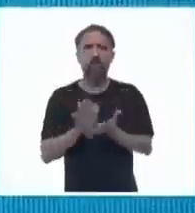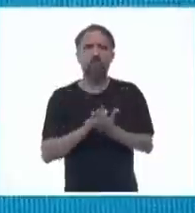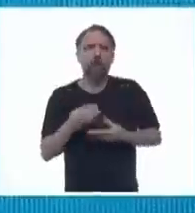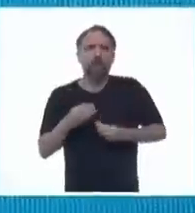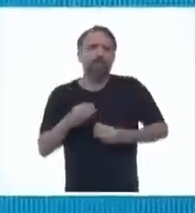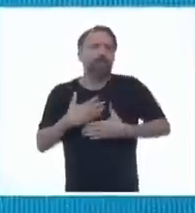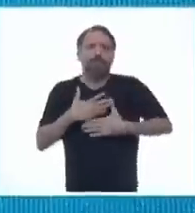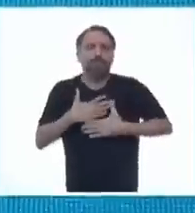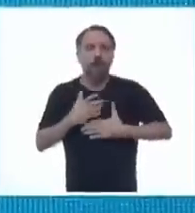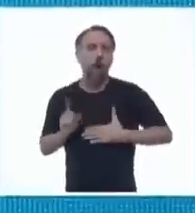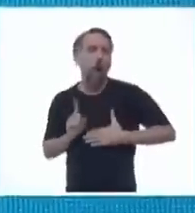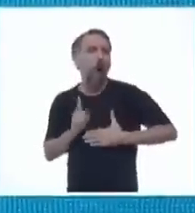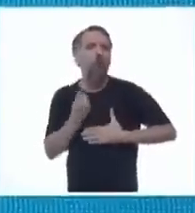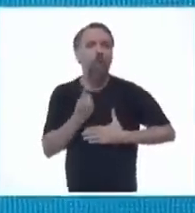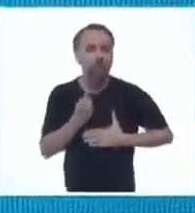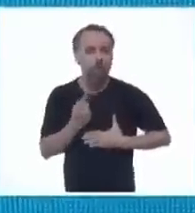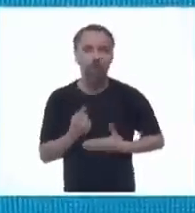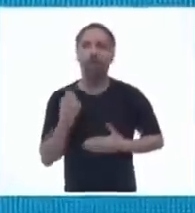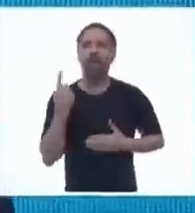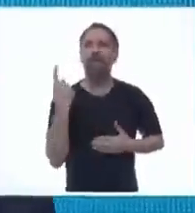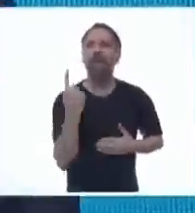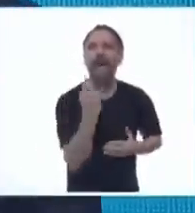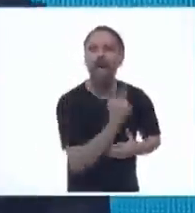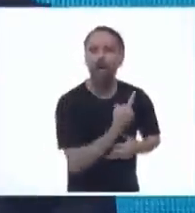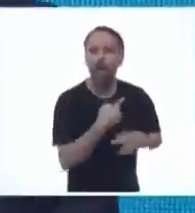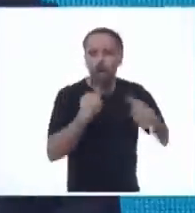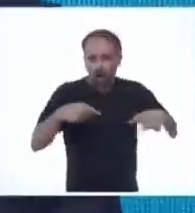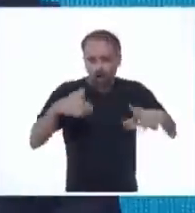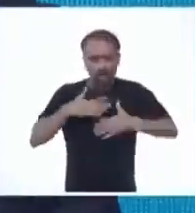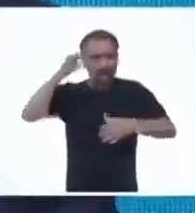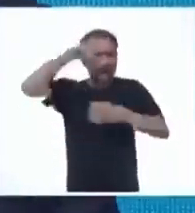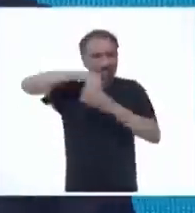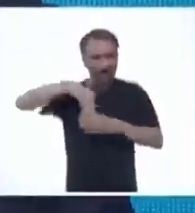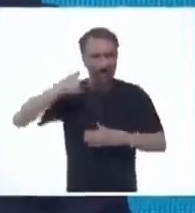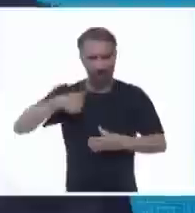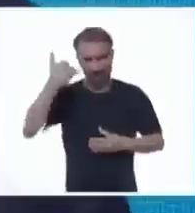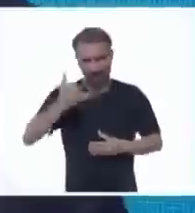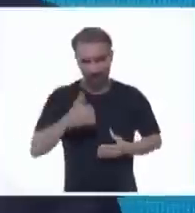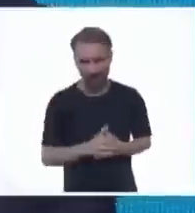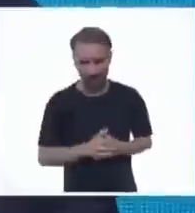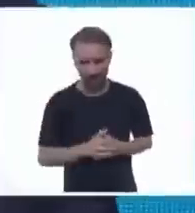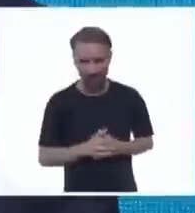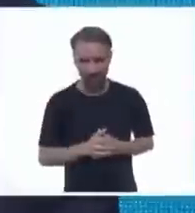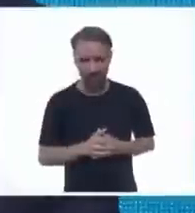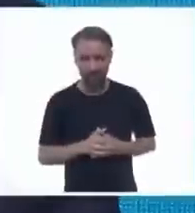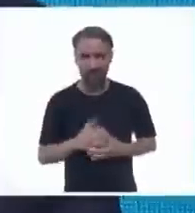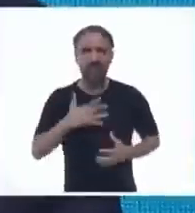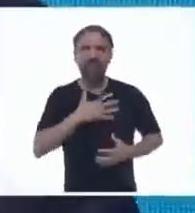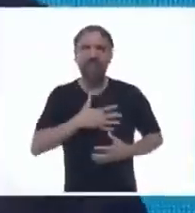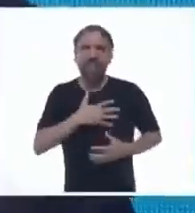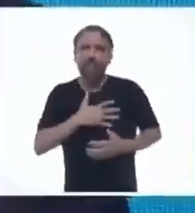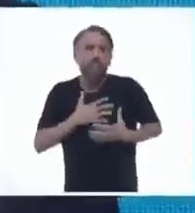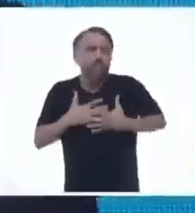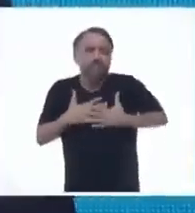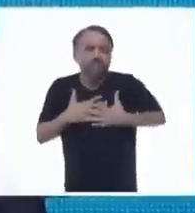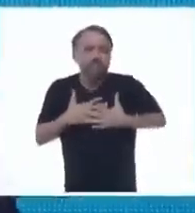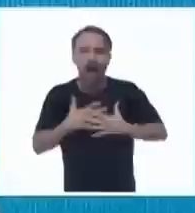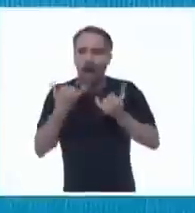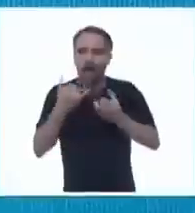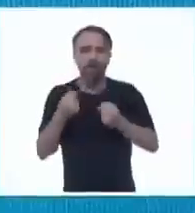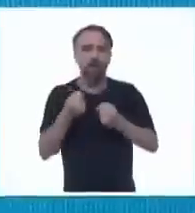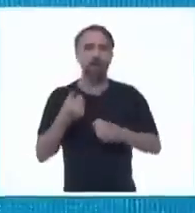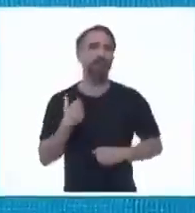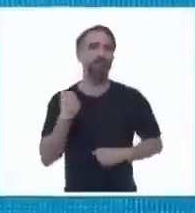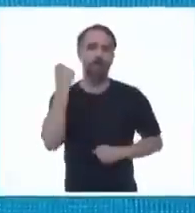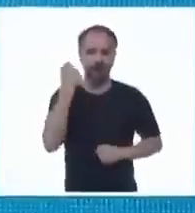orgullo por cada una de nuestras cosas, por sentir pasión por nuestra patria,